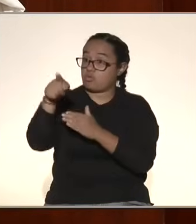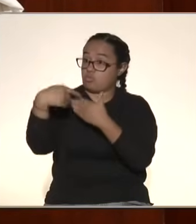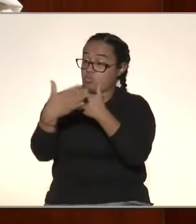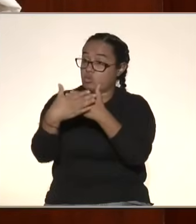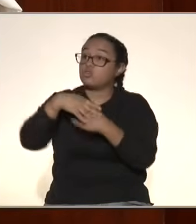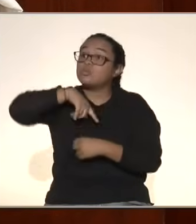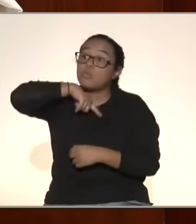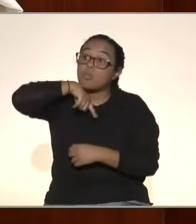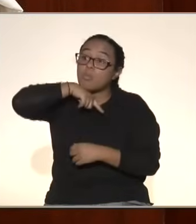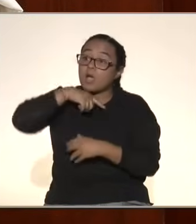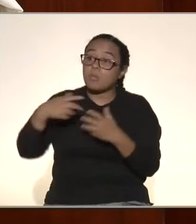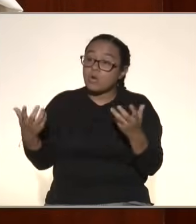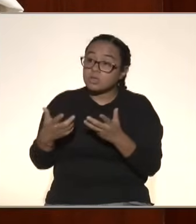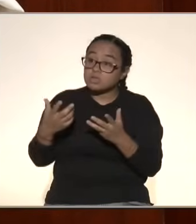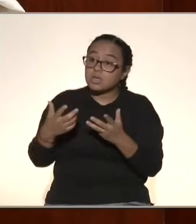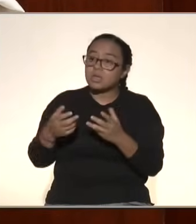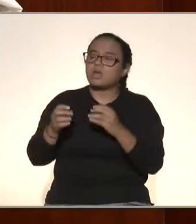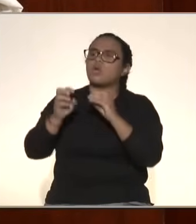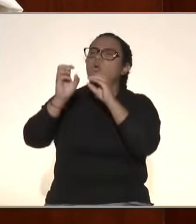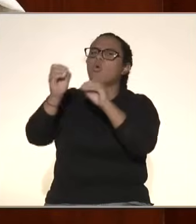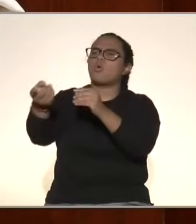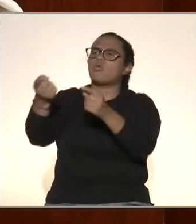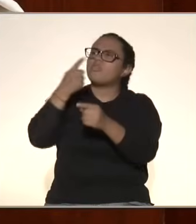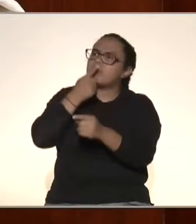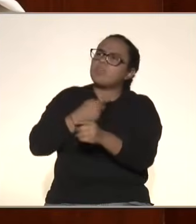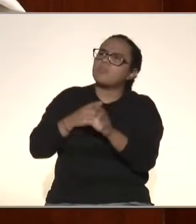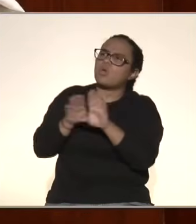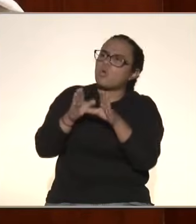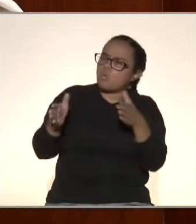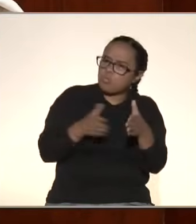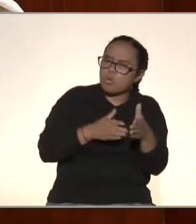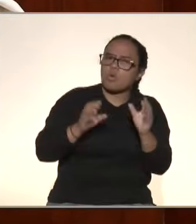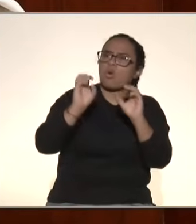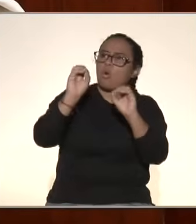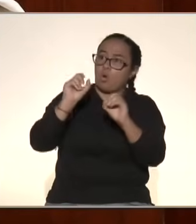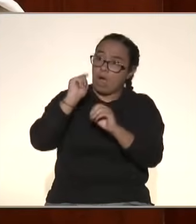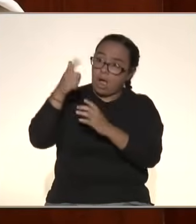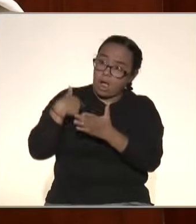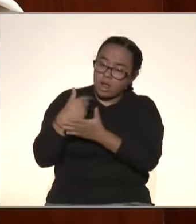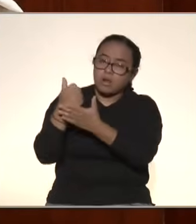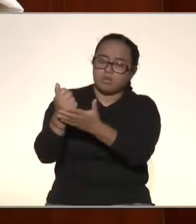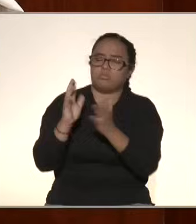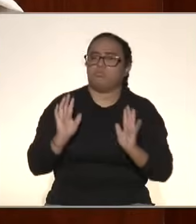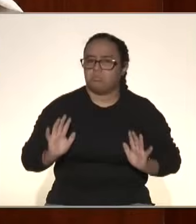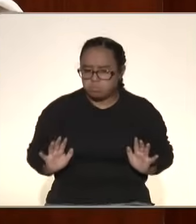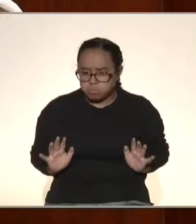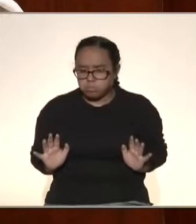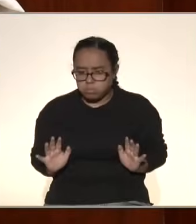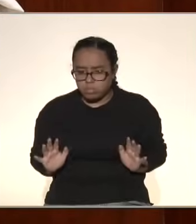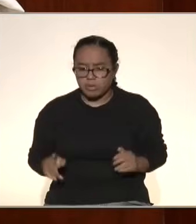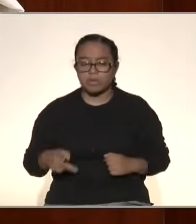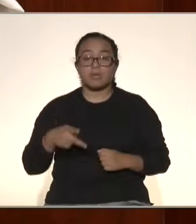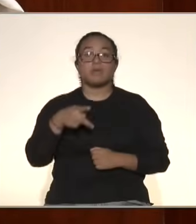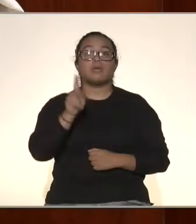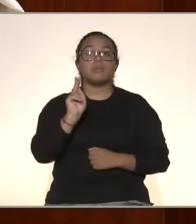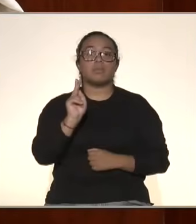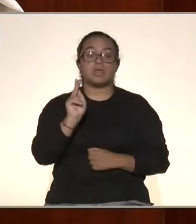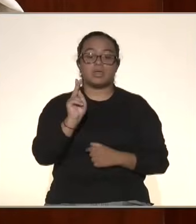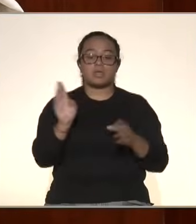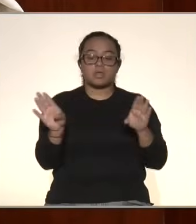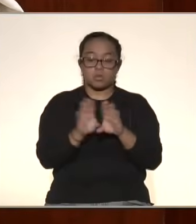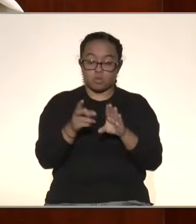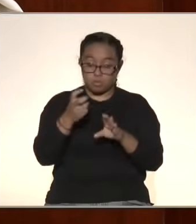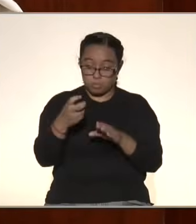pavo? O pásame la receta. O pásame la receta, te vengo a ayudar, cualquier cosa. Claro. Pero, ¿cómo me aseguro que las cosas